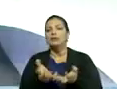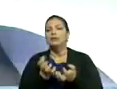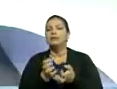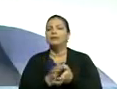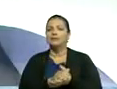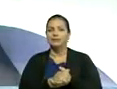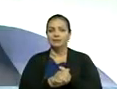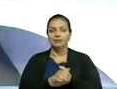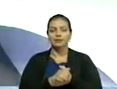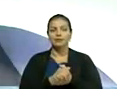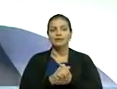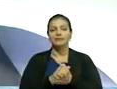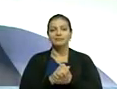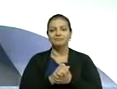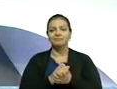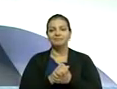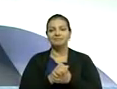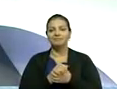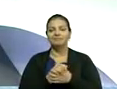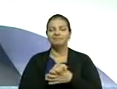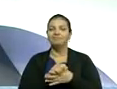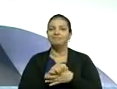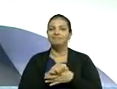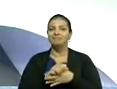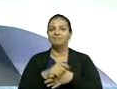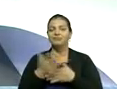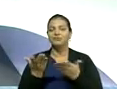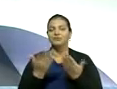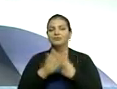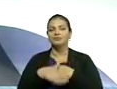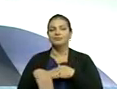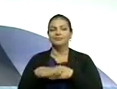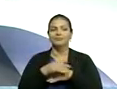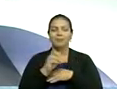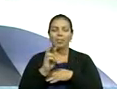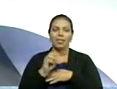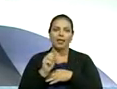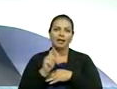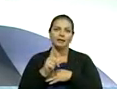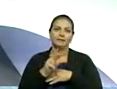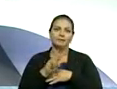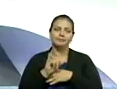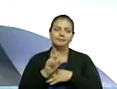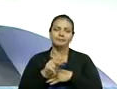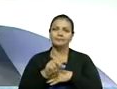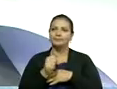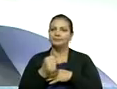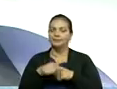Malvinas. En la avenida Ernesto Albán. Aquí está la cooperativa. Buenos días.